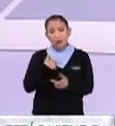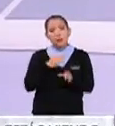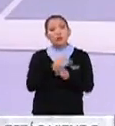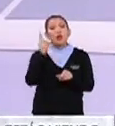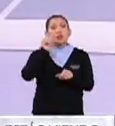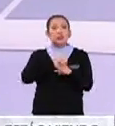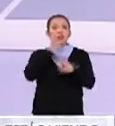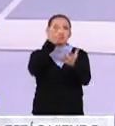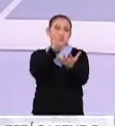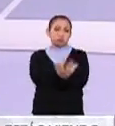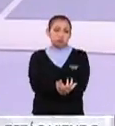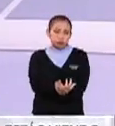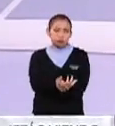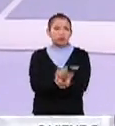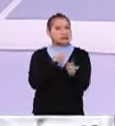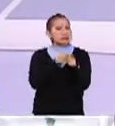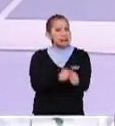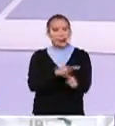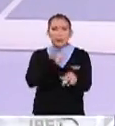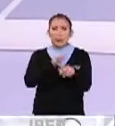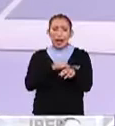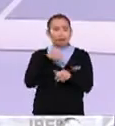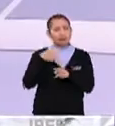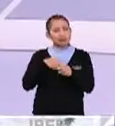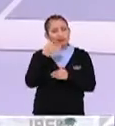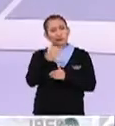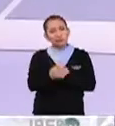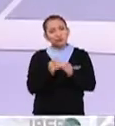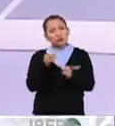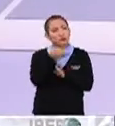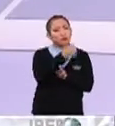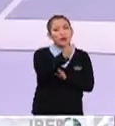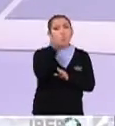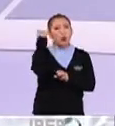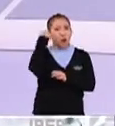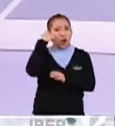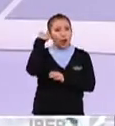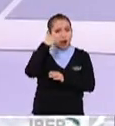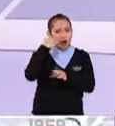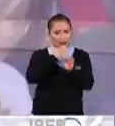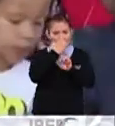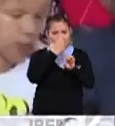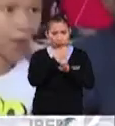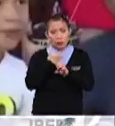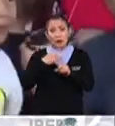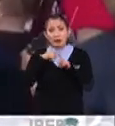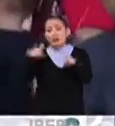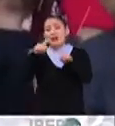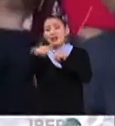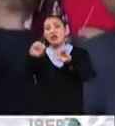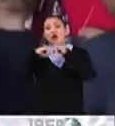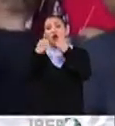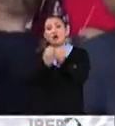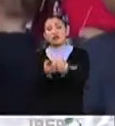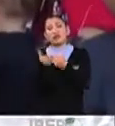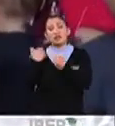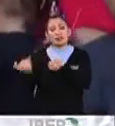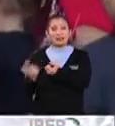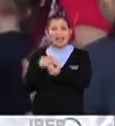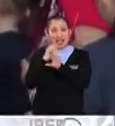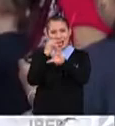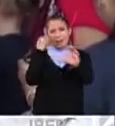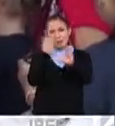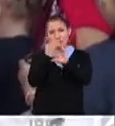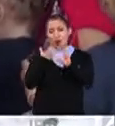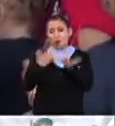de un día de descanso. Siguen su recorrido por el estado de Oaxaca, donde diversas organizaciones de transportistas